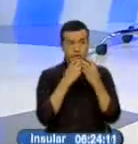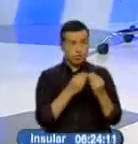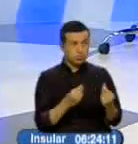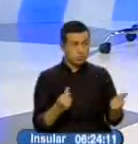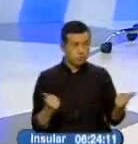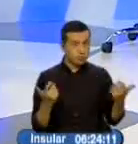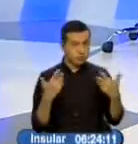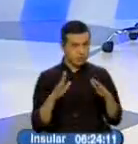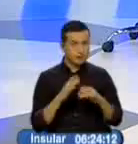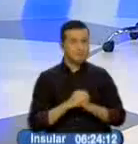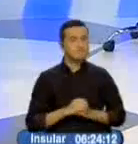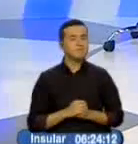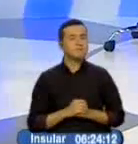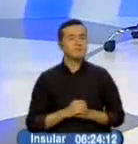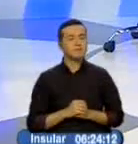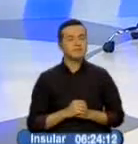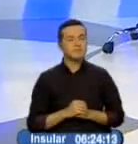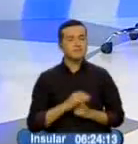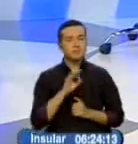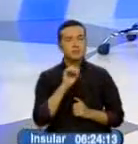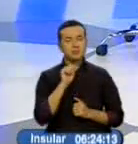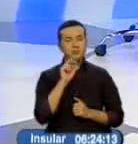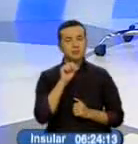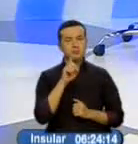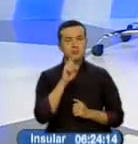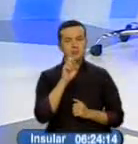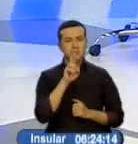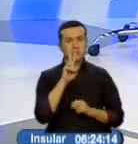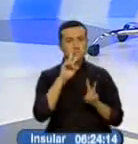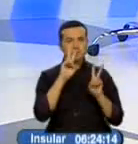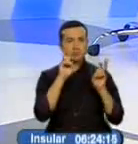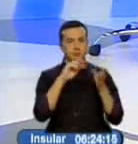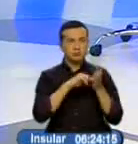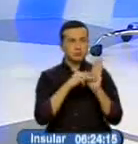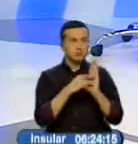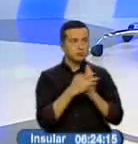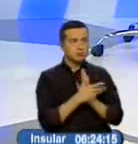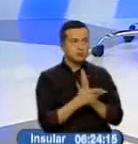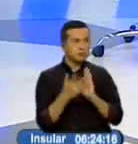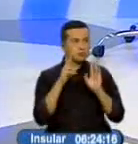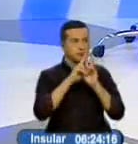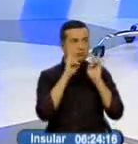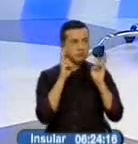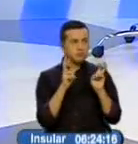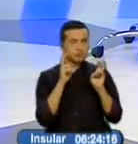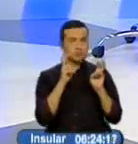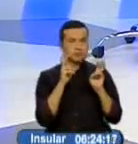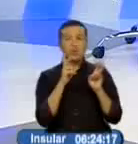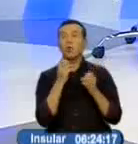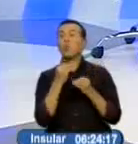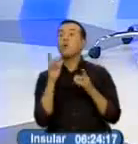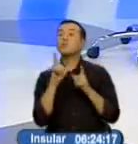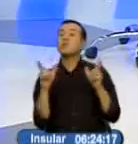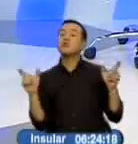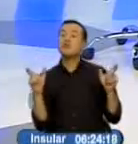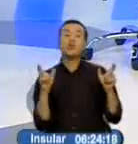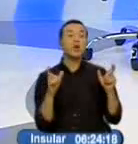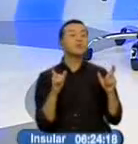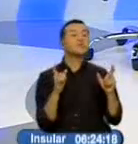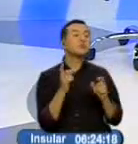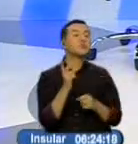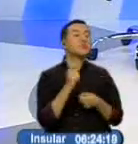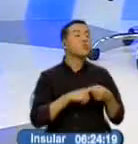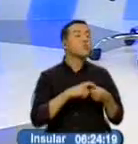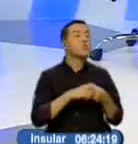Ahora, si Fanta Fernández dice, no tan solo debe responder al tema demanda-oferta, pero independientemente